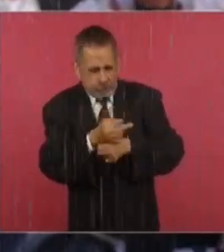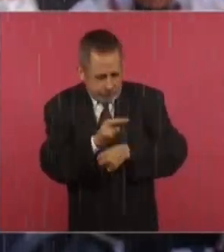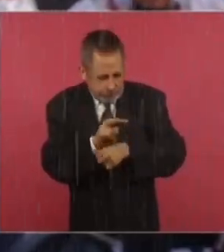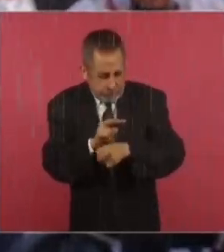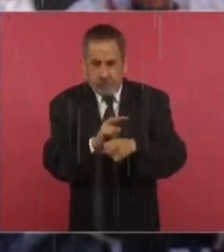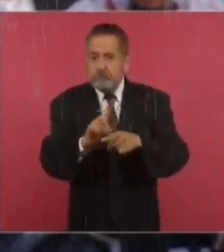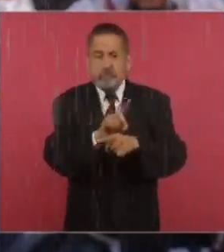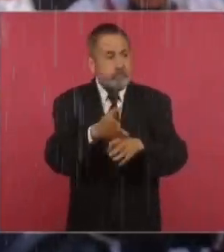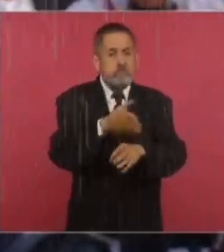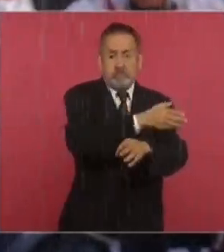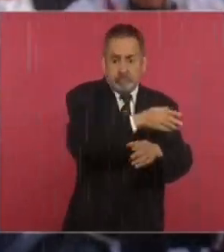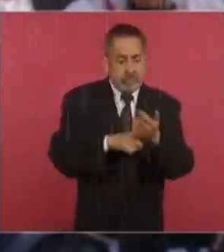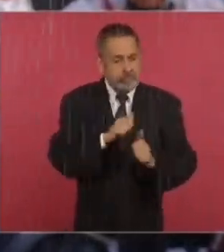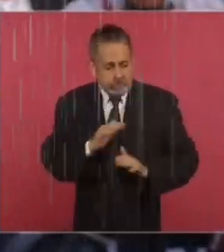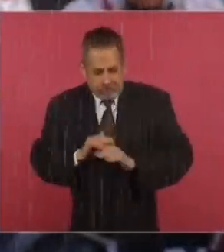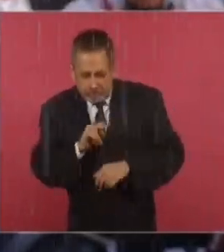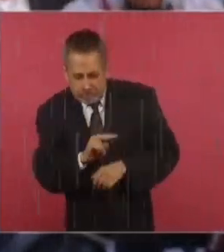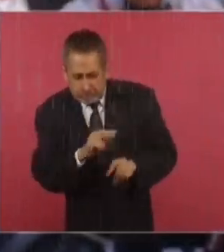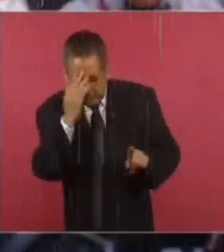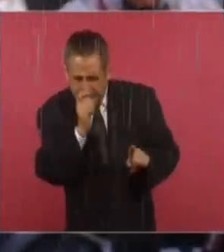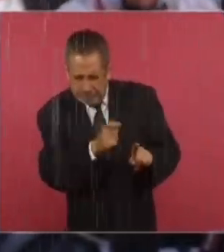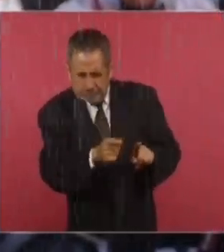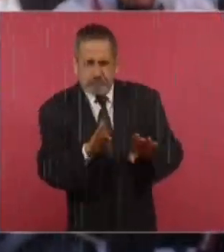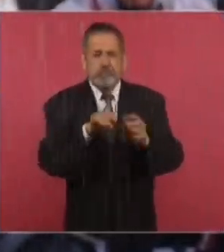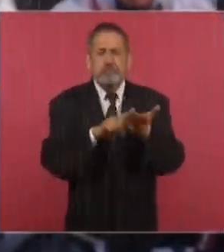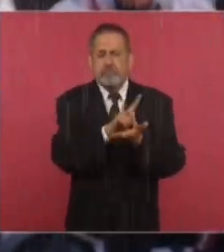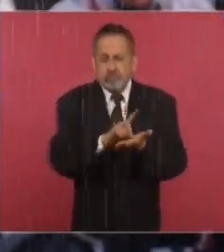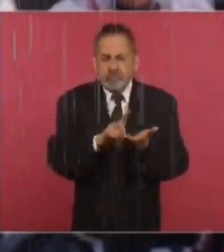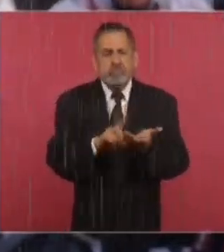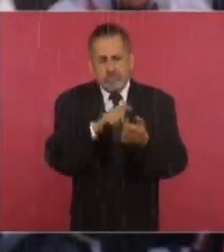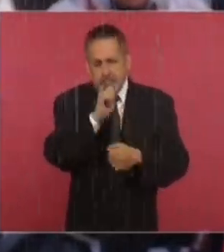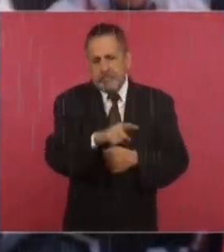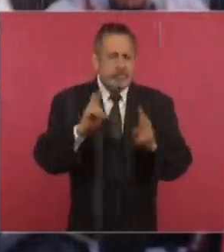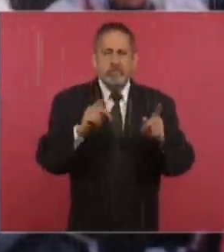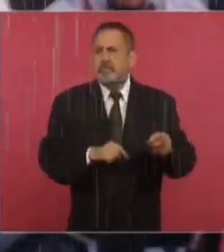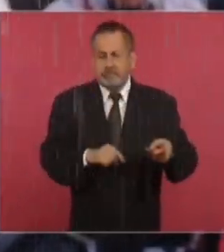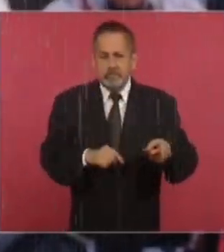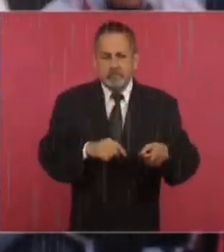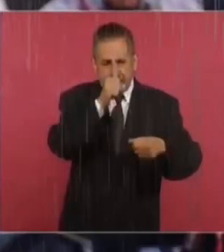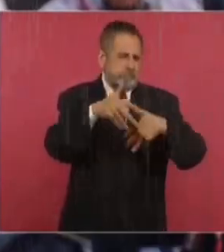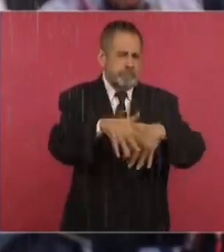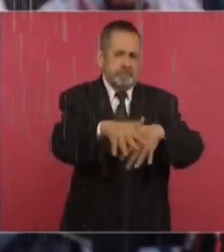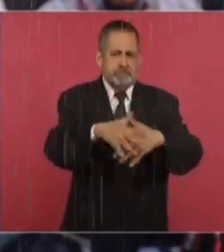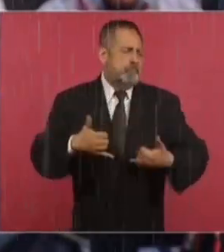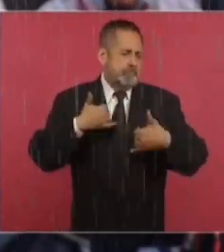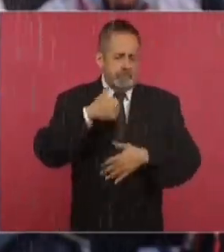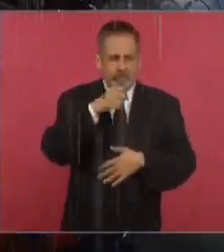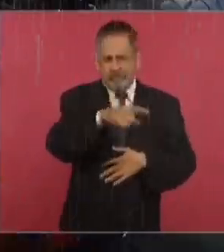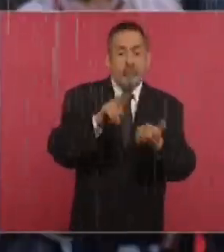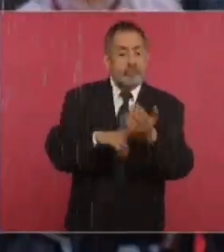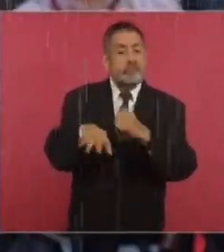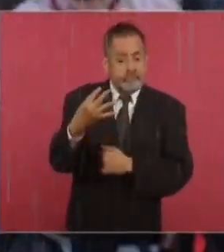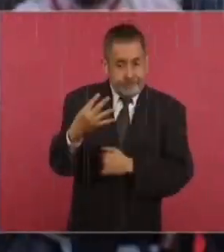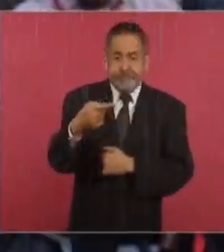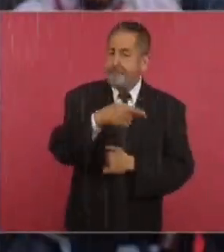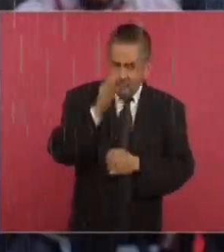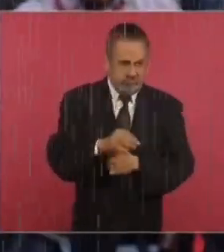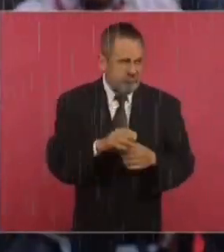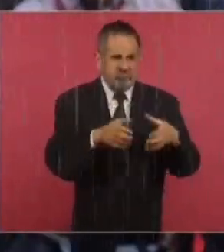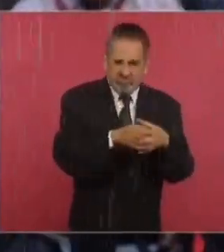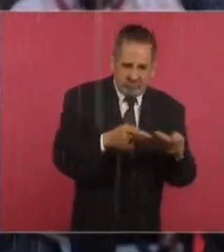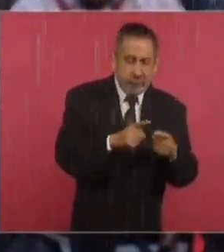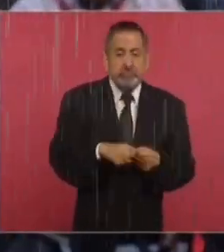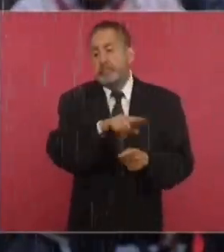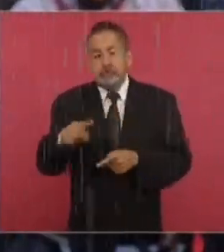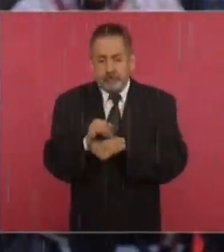desde tiempo antes de los hechos y sabían qué es lo que estaba sucediendo con el tema de drogas pero también con el tema sobre todo cuando son normalistas y también investigadores